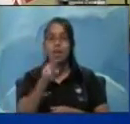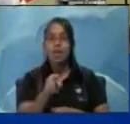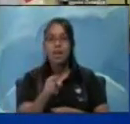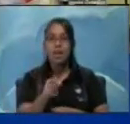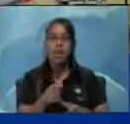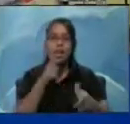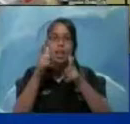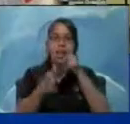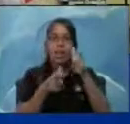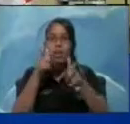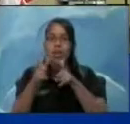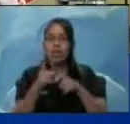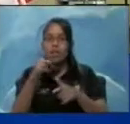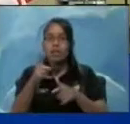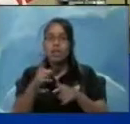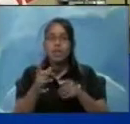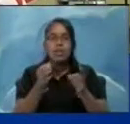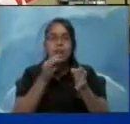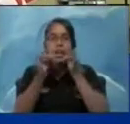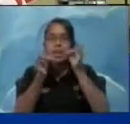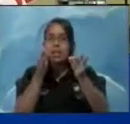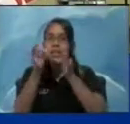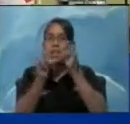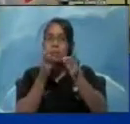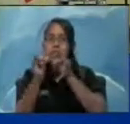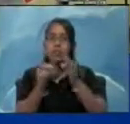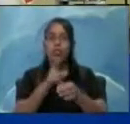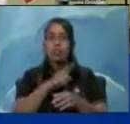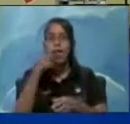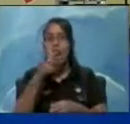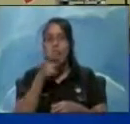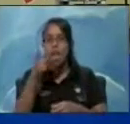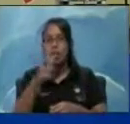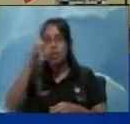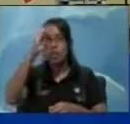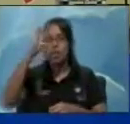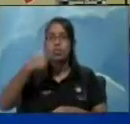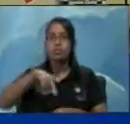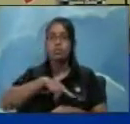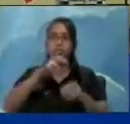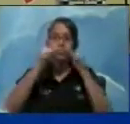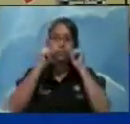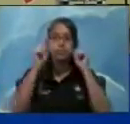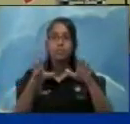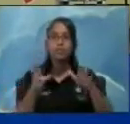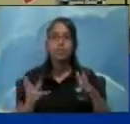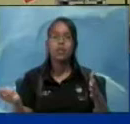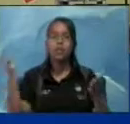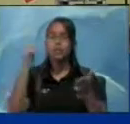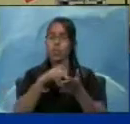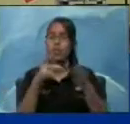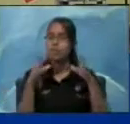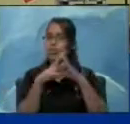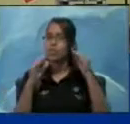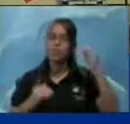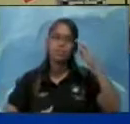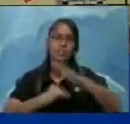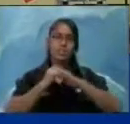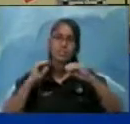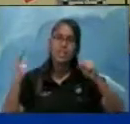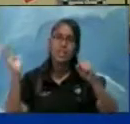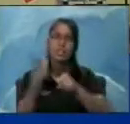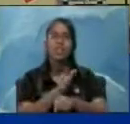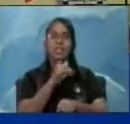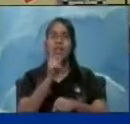lengua y en interpretación de lengua que Dios nos bendiga Amén fueron todos llenos de qué